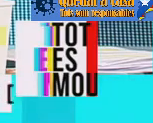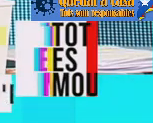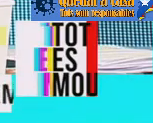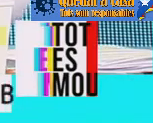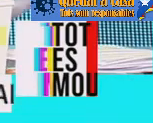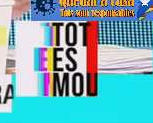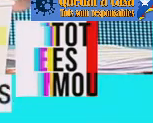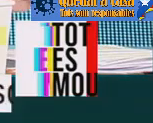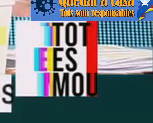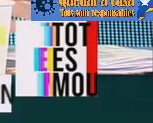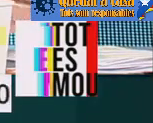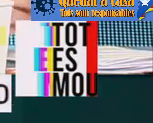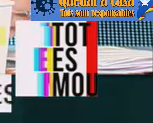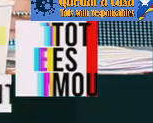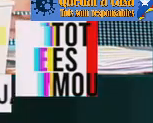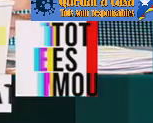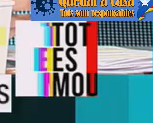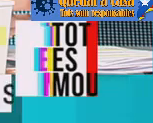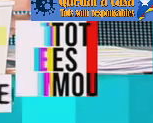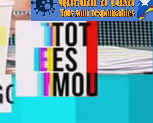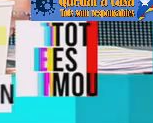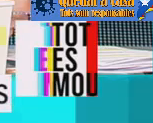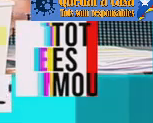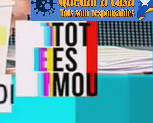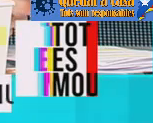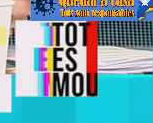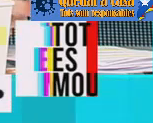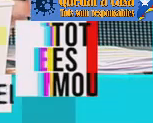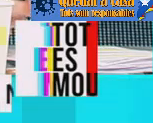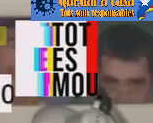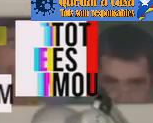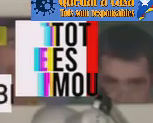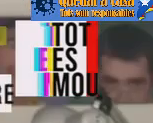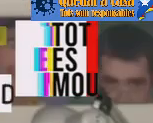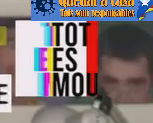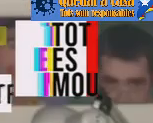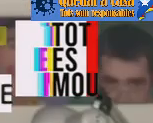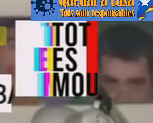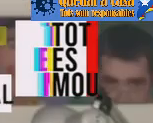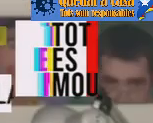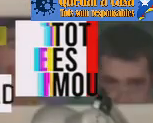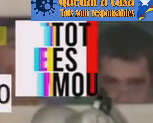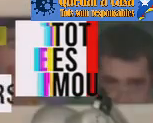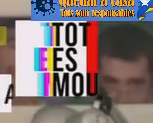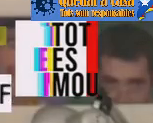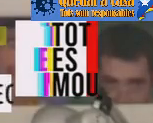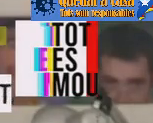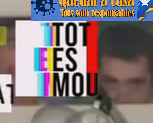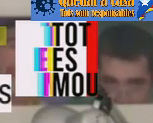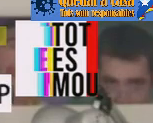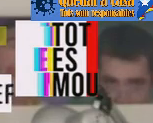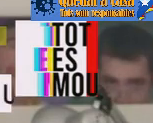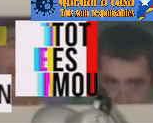vacunas, digamos. Sí, sí, sí. Es un investigador. Y yo el que citaba era el director médico de La Paz, en el hospital clínico, hablaba bastante